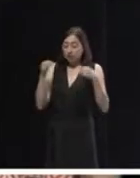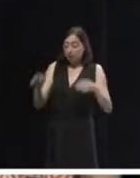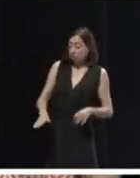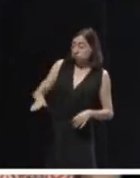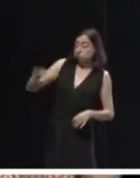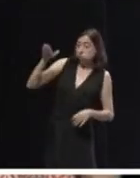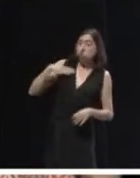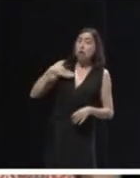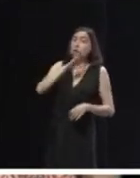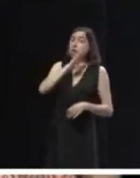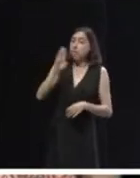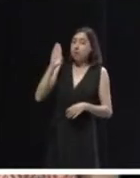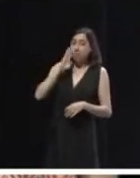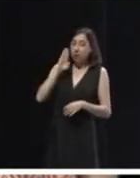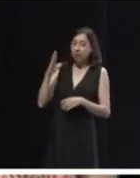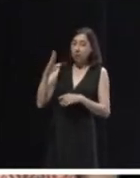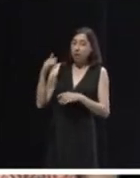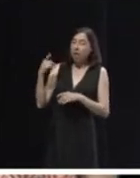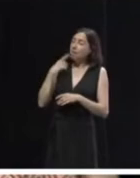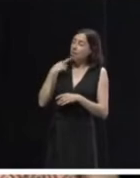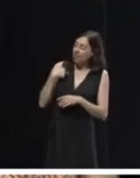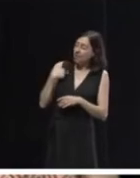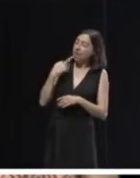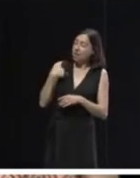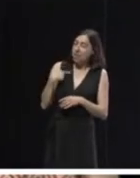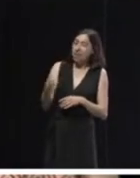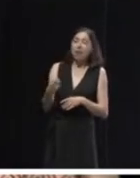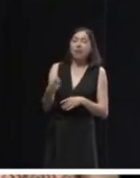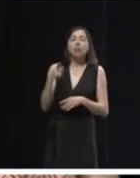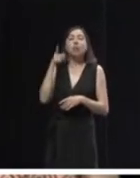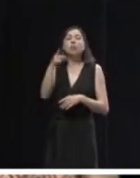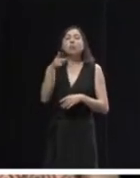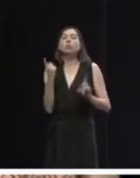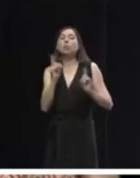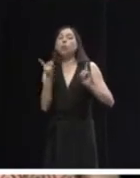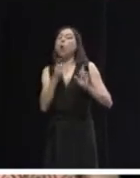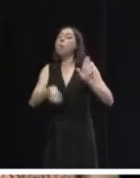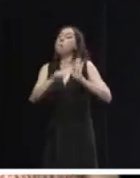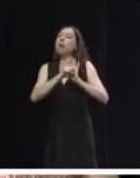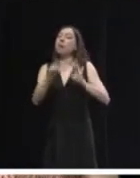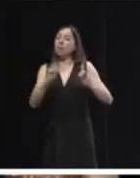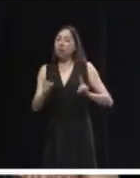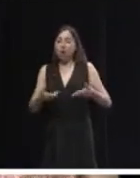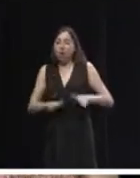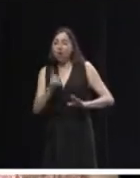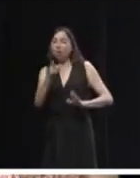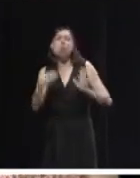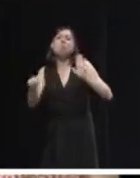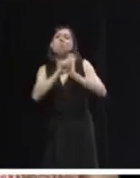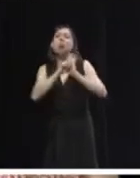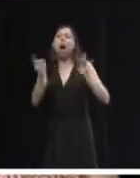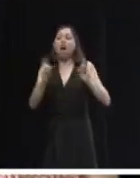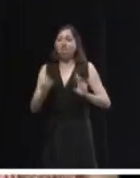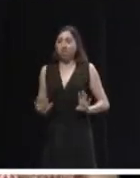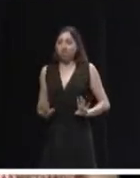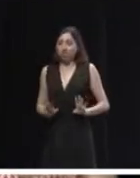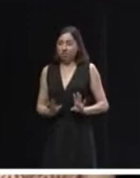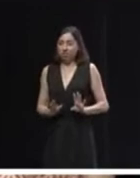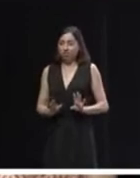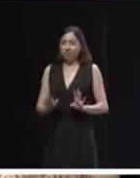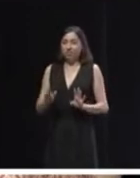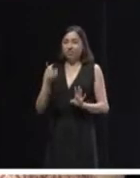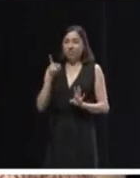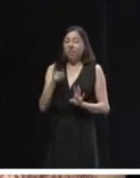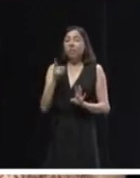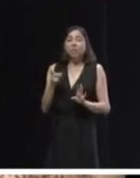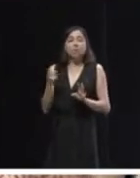esa frase habitual que dicen las madres andaluzas? No te señales, hijo, no te señales. Pues, desafortunadamente, toda la